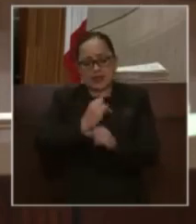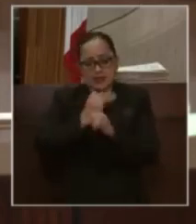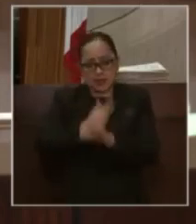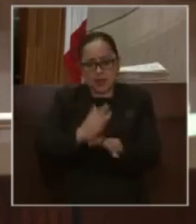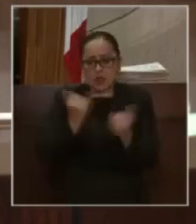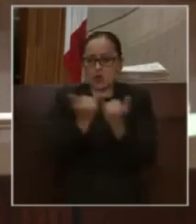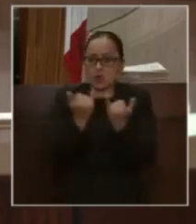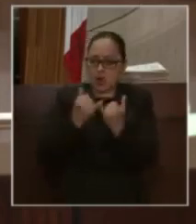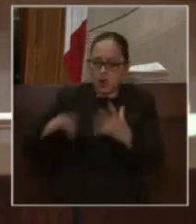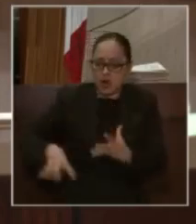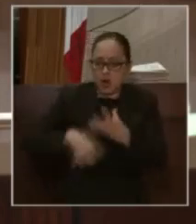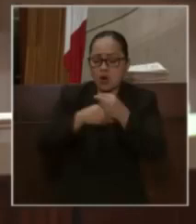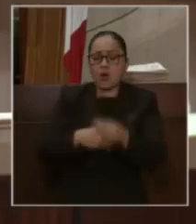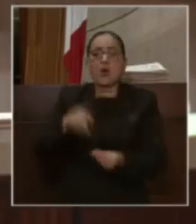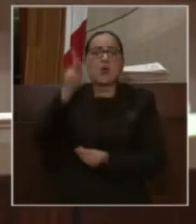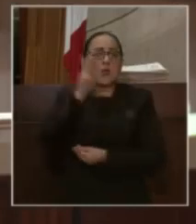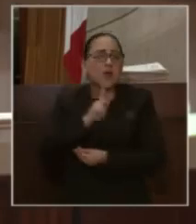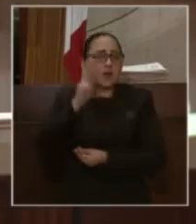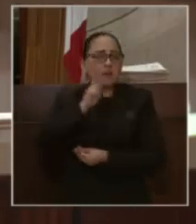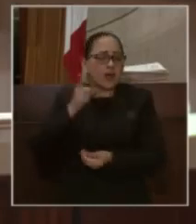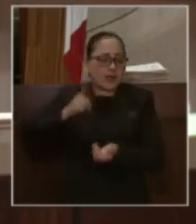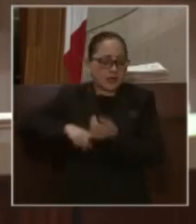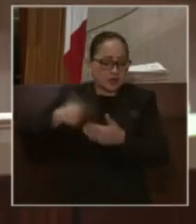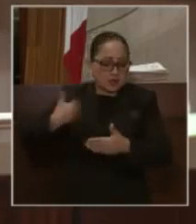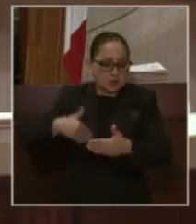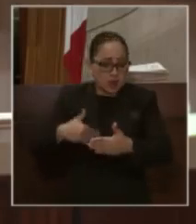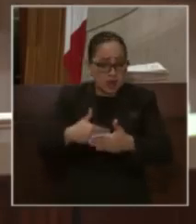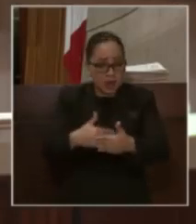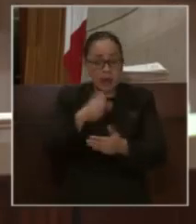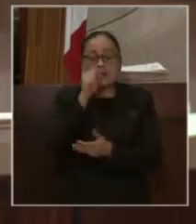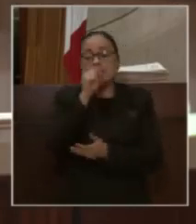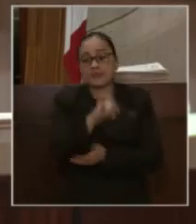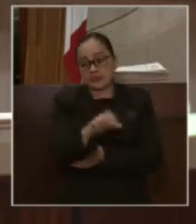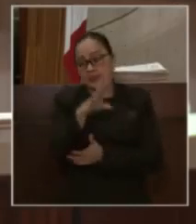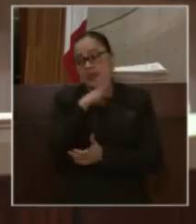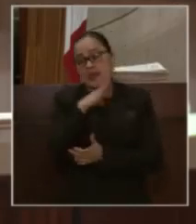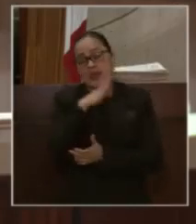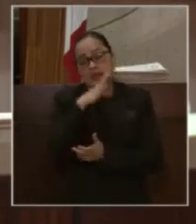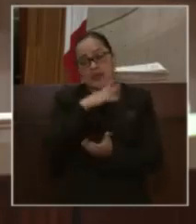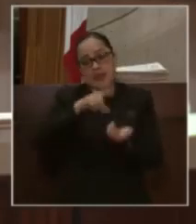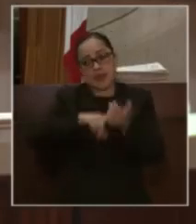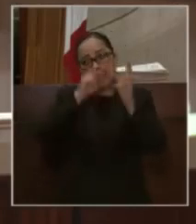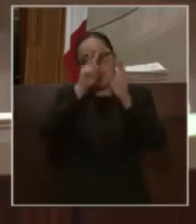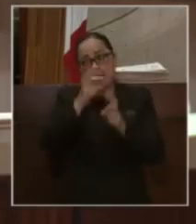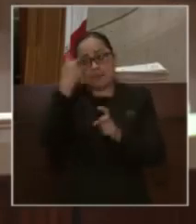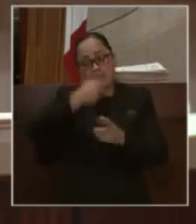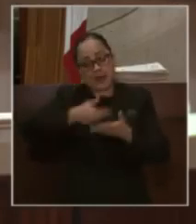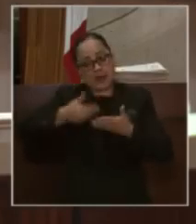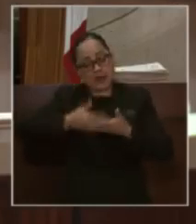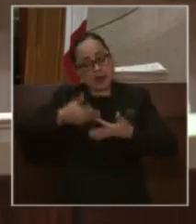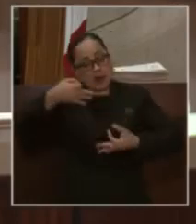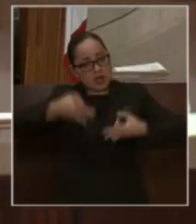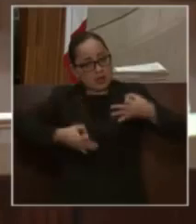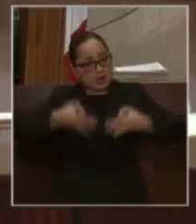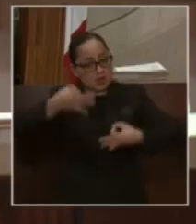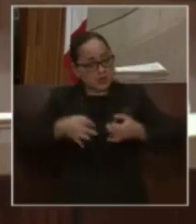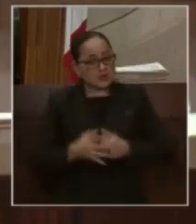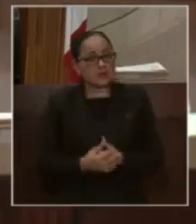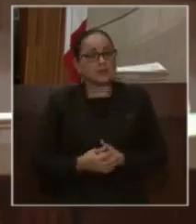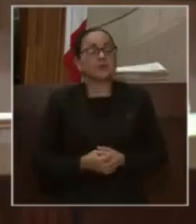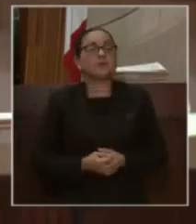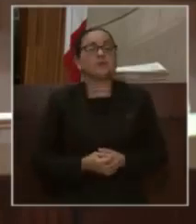todos los elementos que obran en el expediente, que sí forman parte de la materia de este juicio,